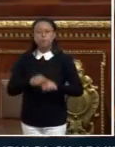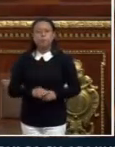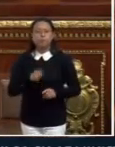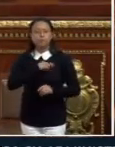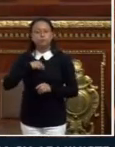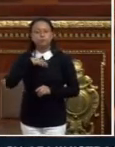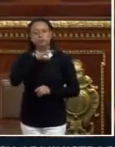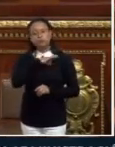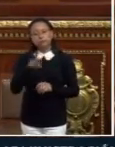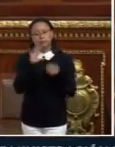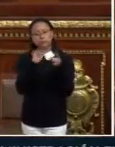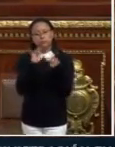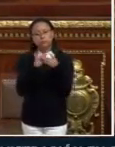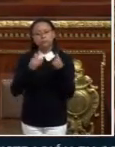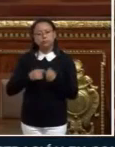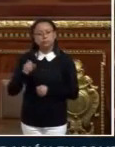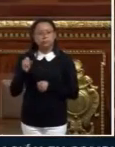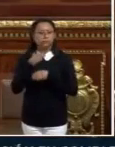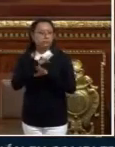poquito de las fiscalías.